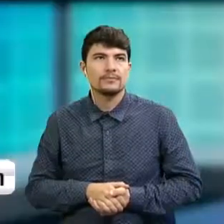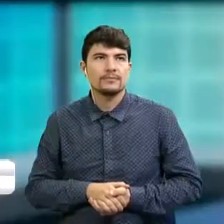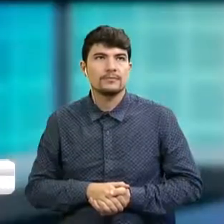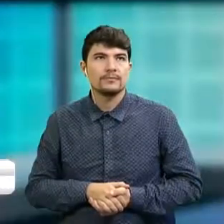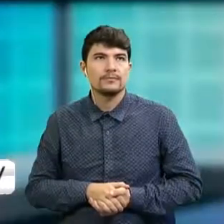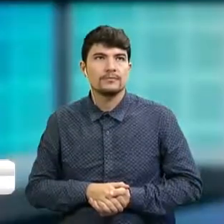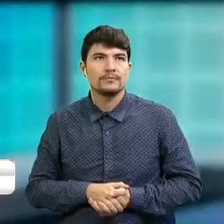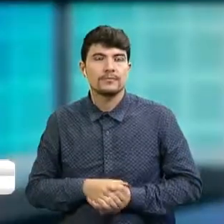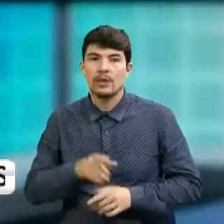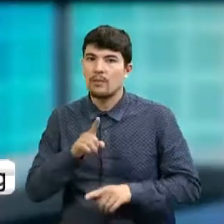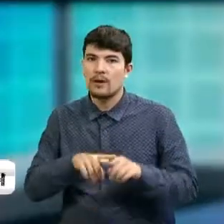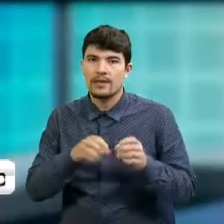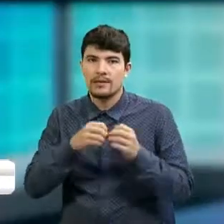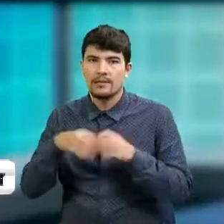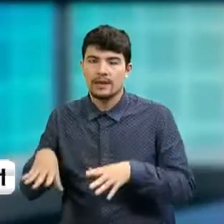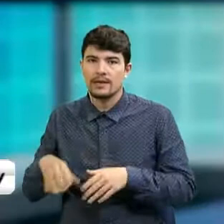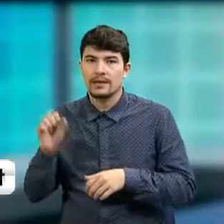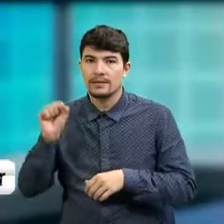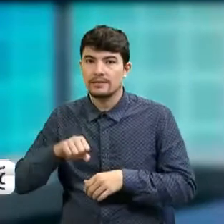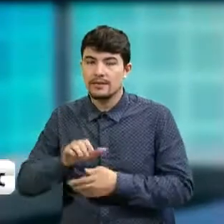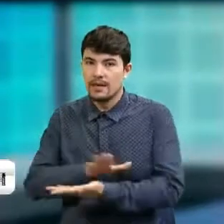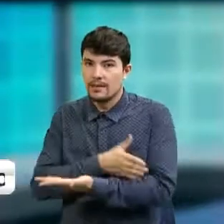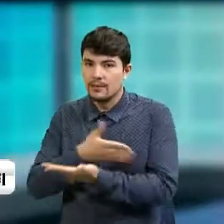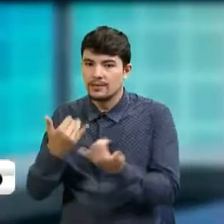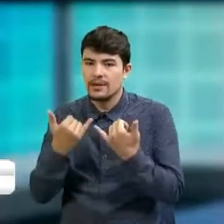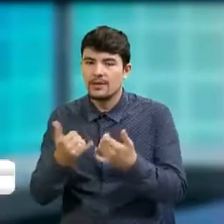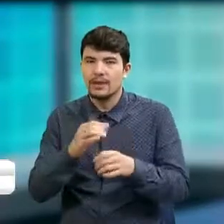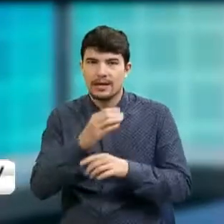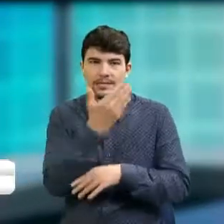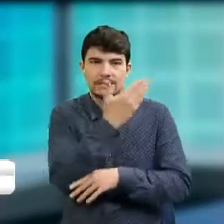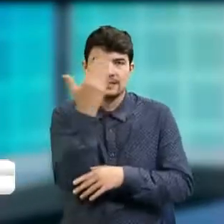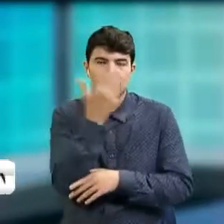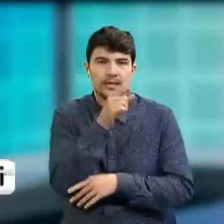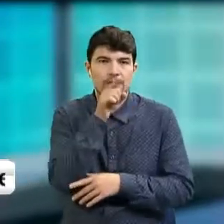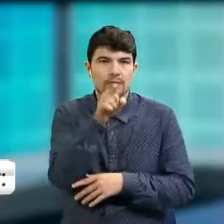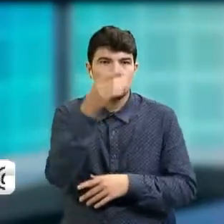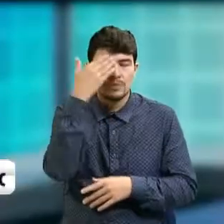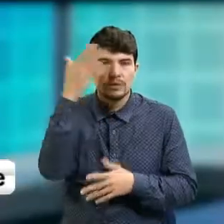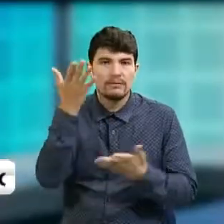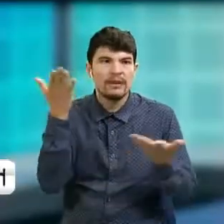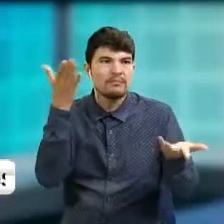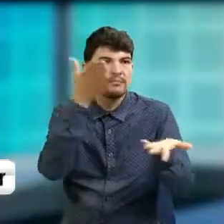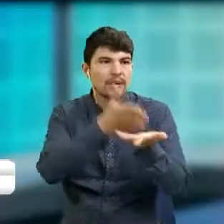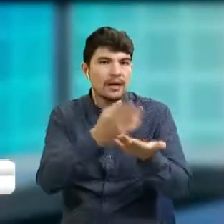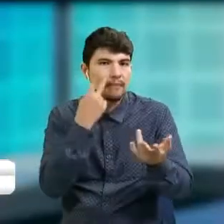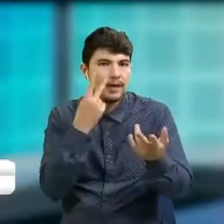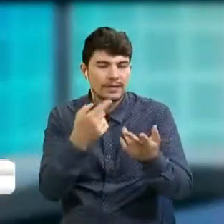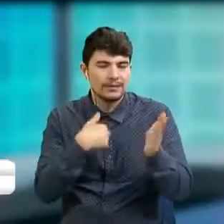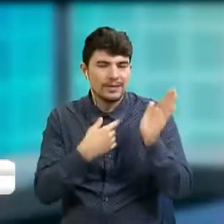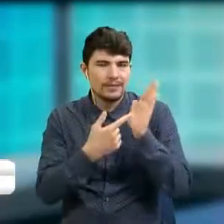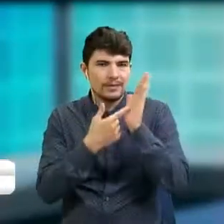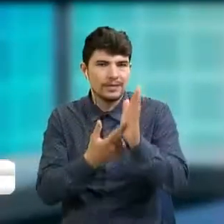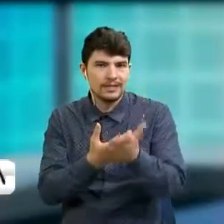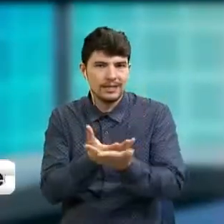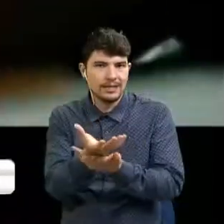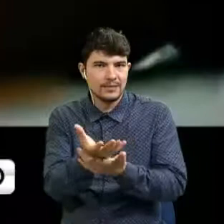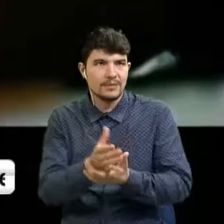Para no perdérselo, y de la música pasamos al cine, pues si aún no sabe qué ir a ver, acá les traigo mi